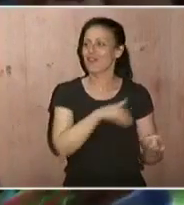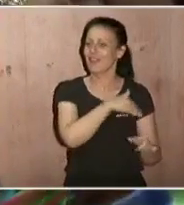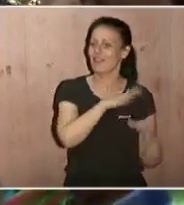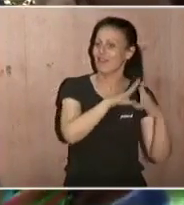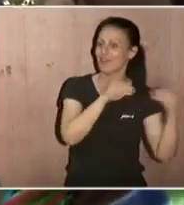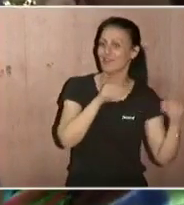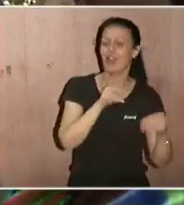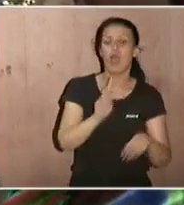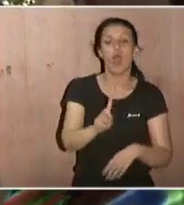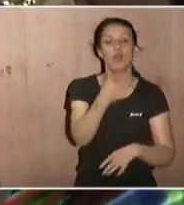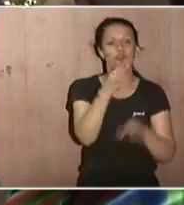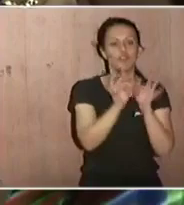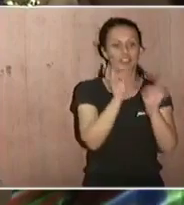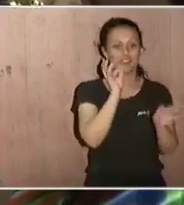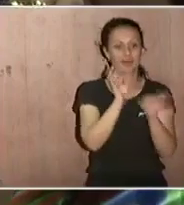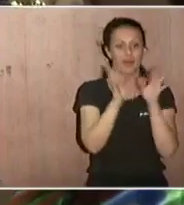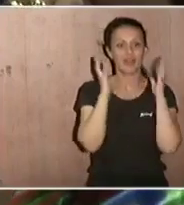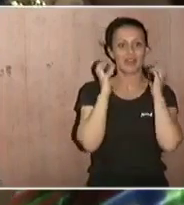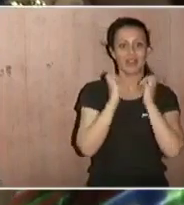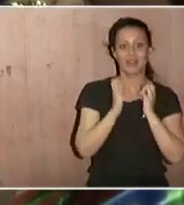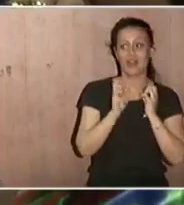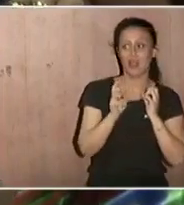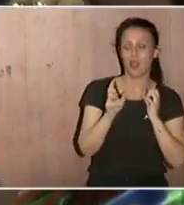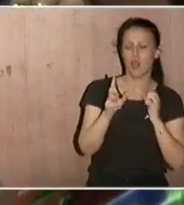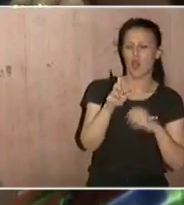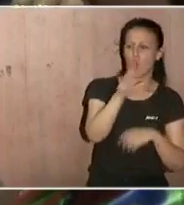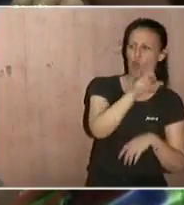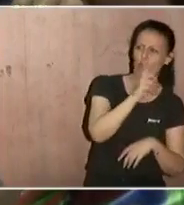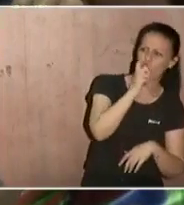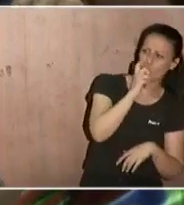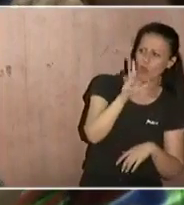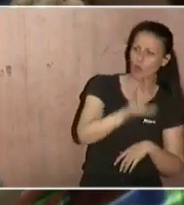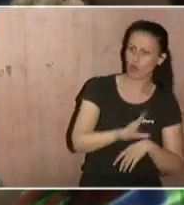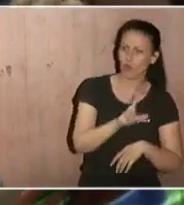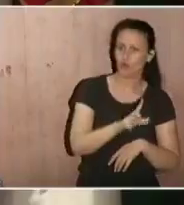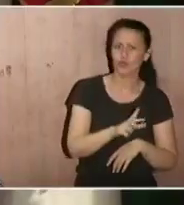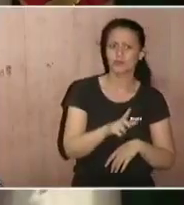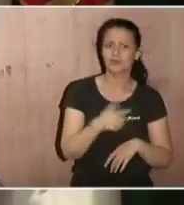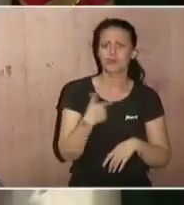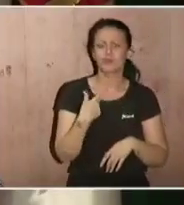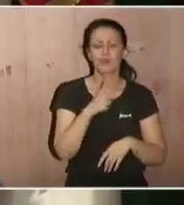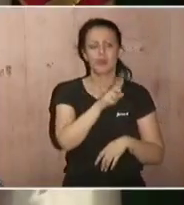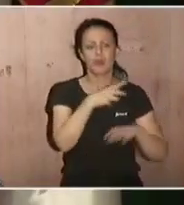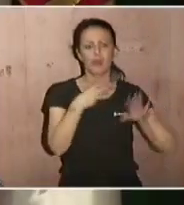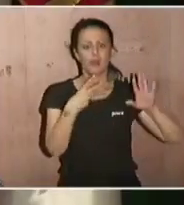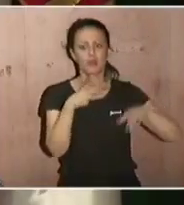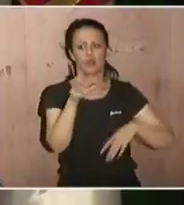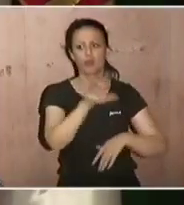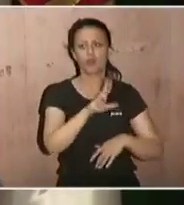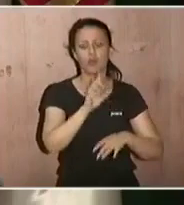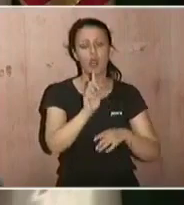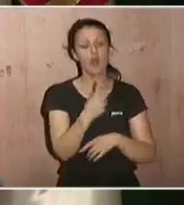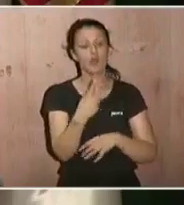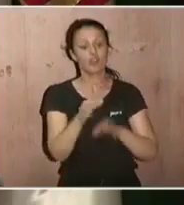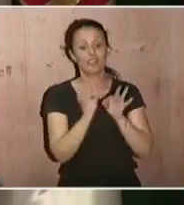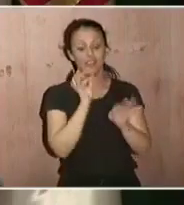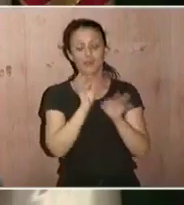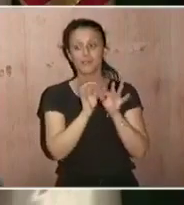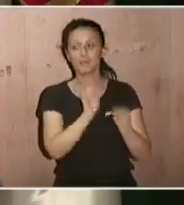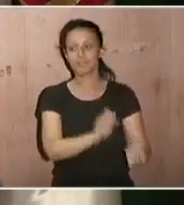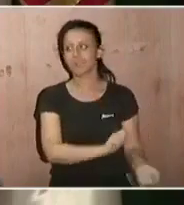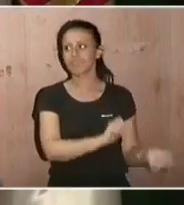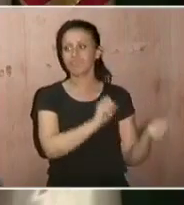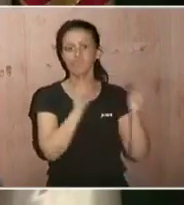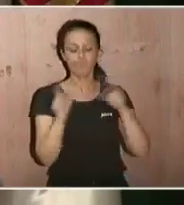porque la cátedra la saqué en junio-julio, tomé posesión el 18 de julio, pues el 1 de septiembre me trasladé,